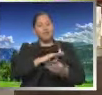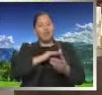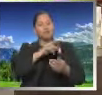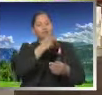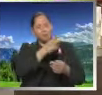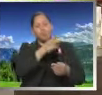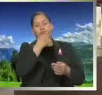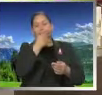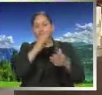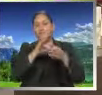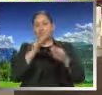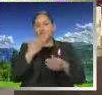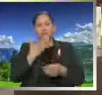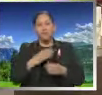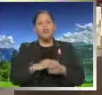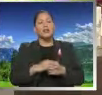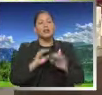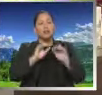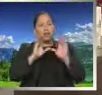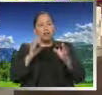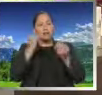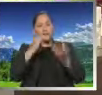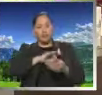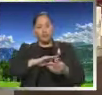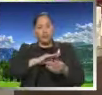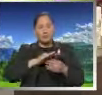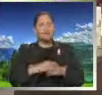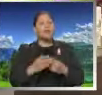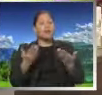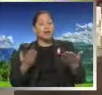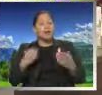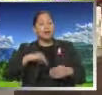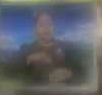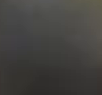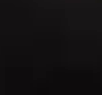acertado tu comentario y por supuesto que muchísimas felicidades. Pues nosotros continuamos entonces.